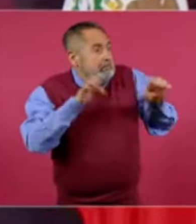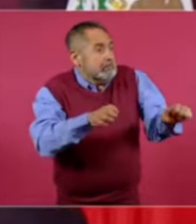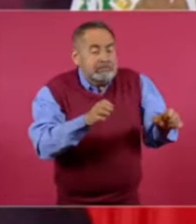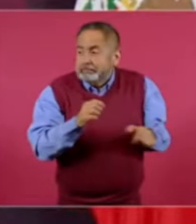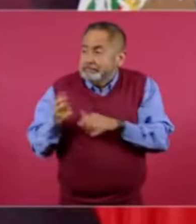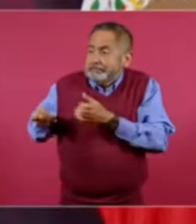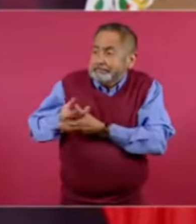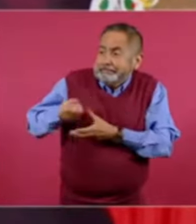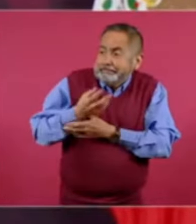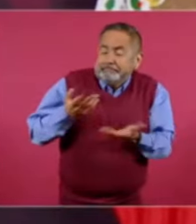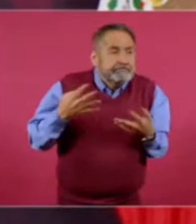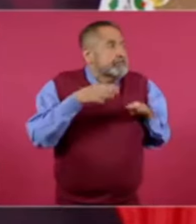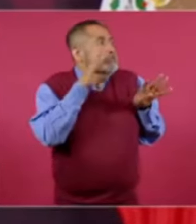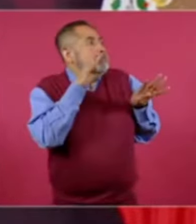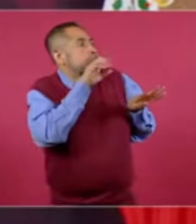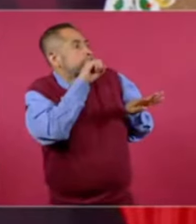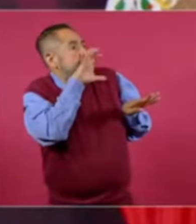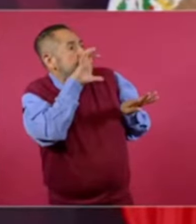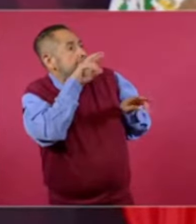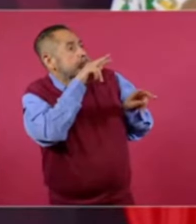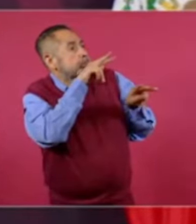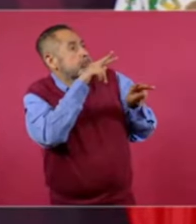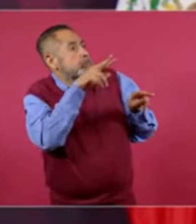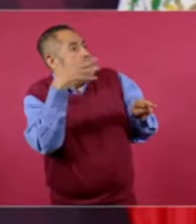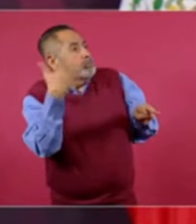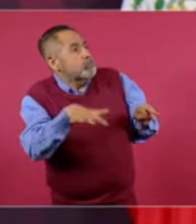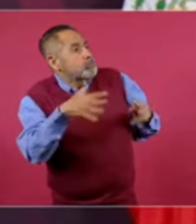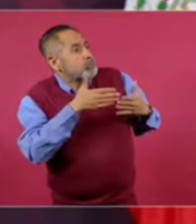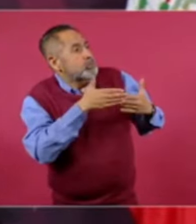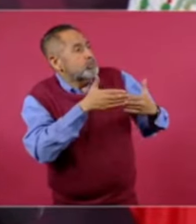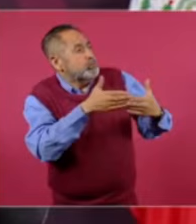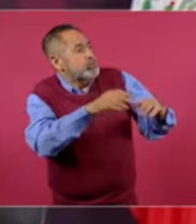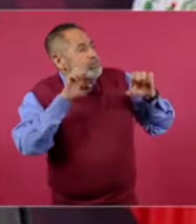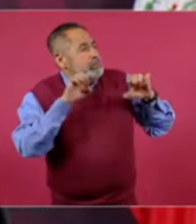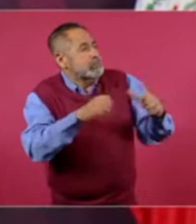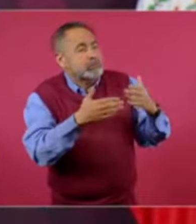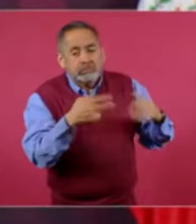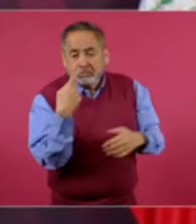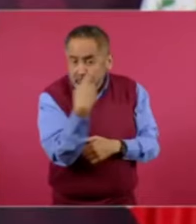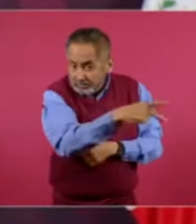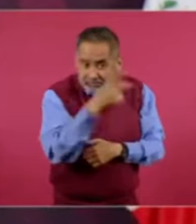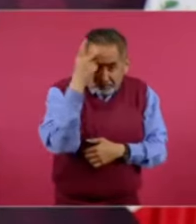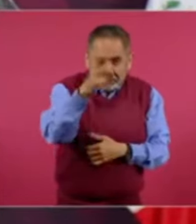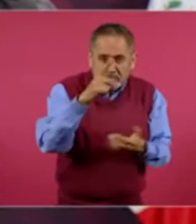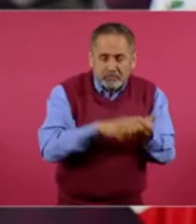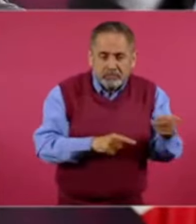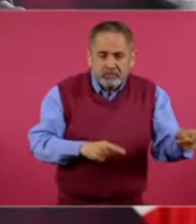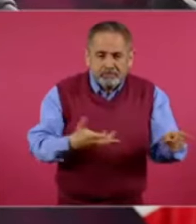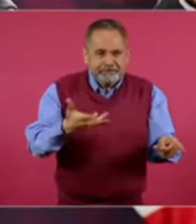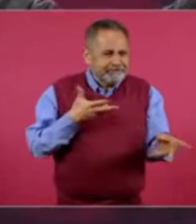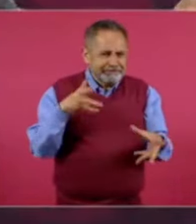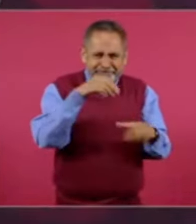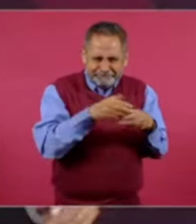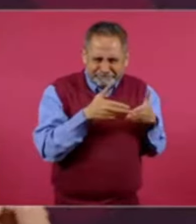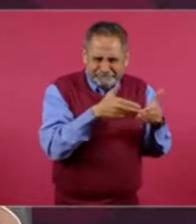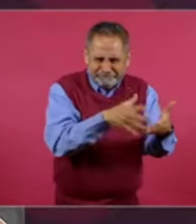a ver sorprendidos el yate, que tiene de todo.